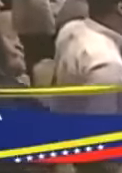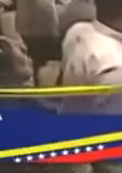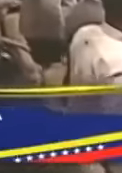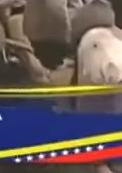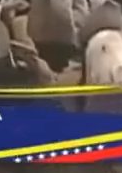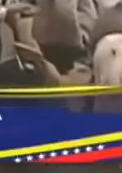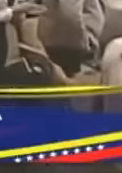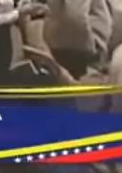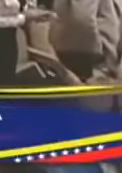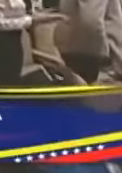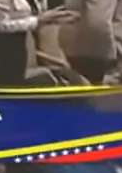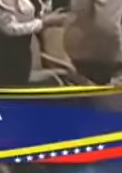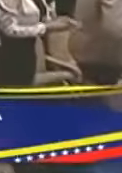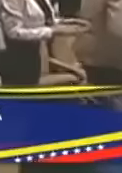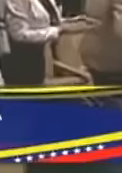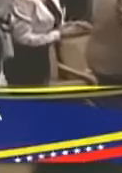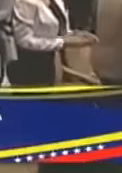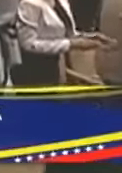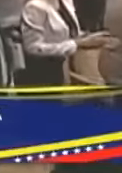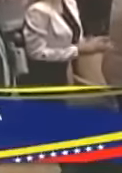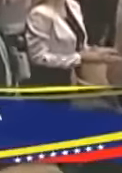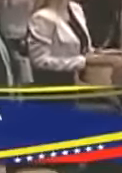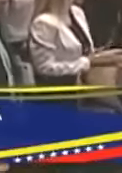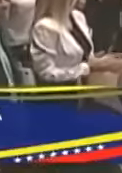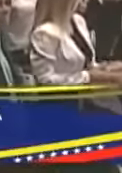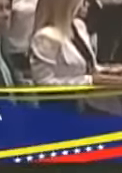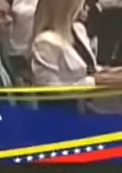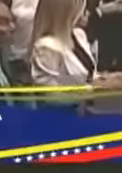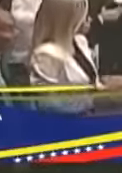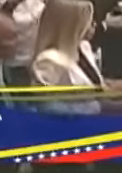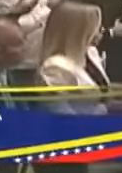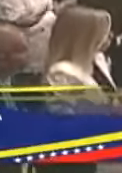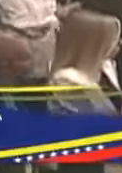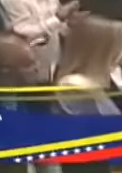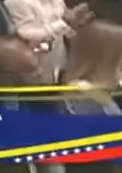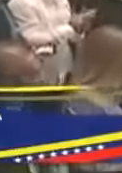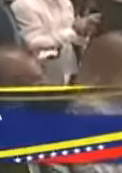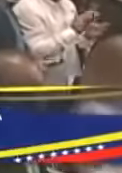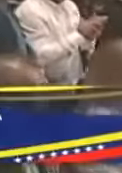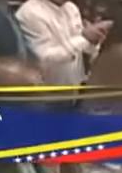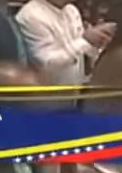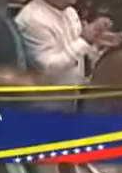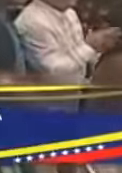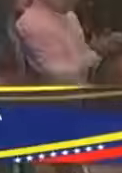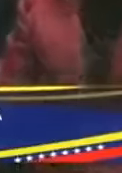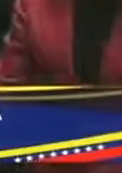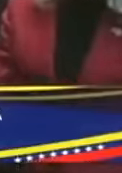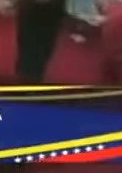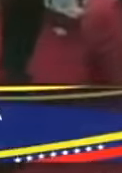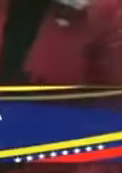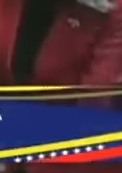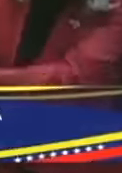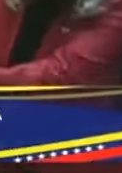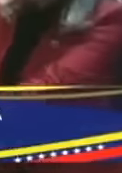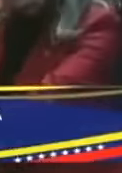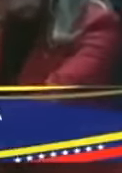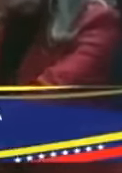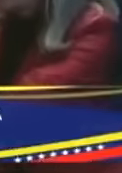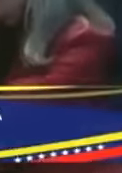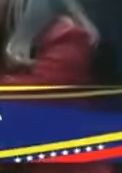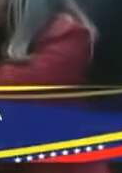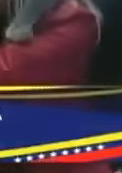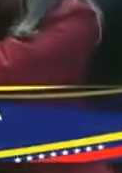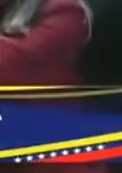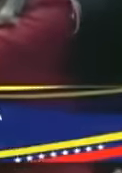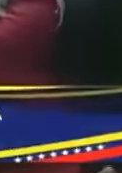que el laudo arbitral de París de 1899 está plagado de vicios, de nulidad, y fue